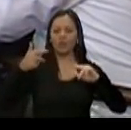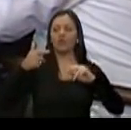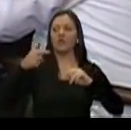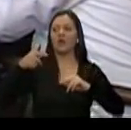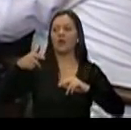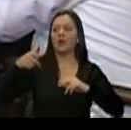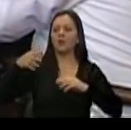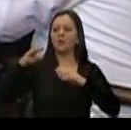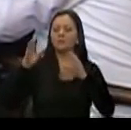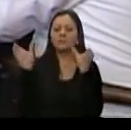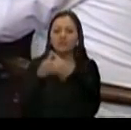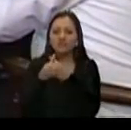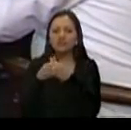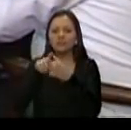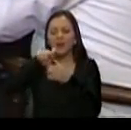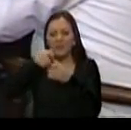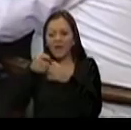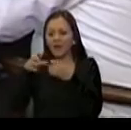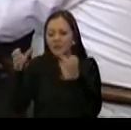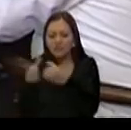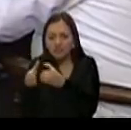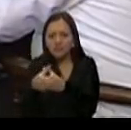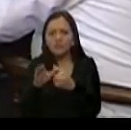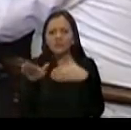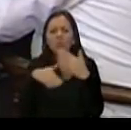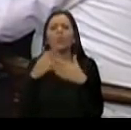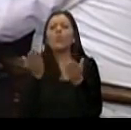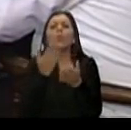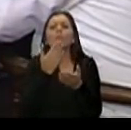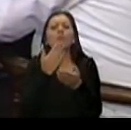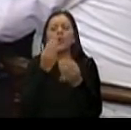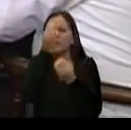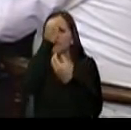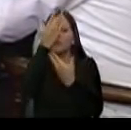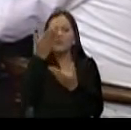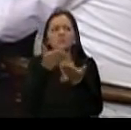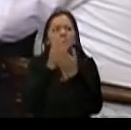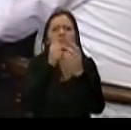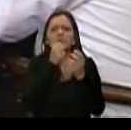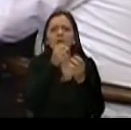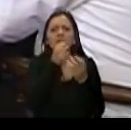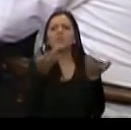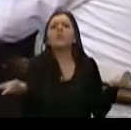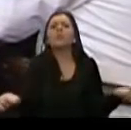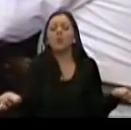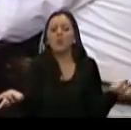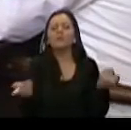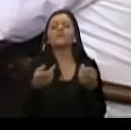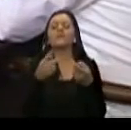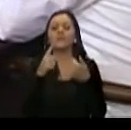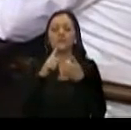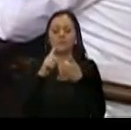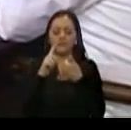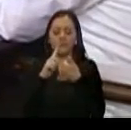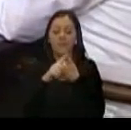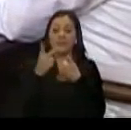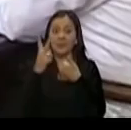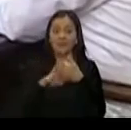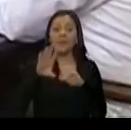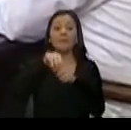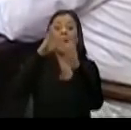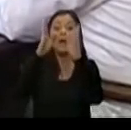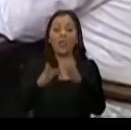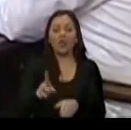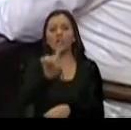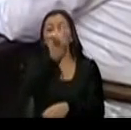información y puedan acceder de primera fuente, de primera mano, también a lo que serán las actividades del Papa. Y para el canciller de la República, Ricardo Patiño, para ver si es